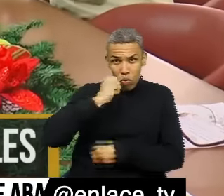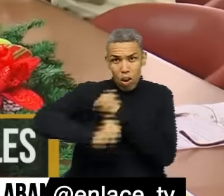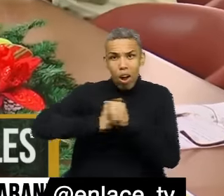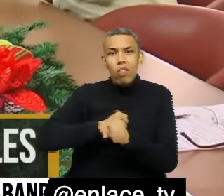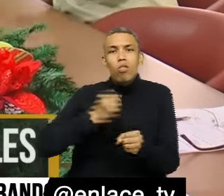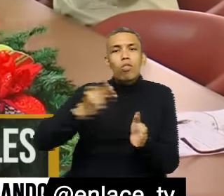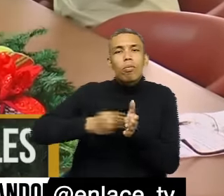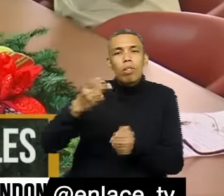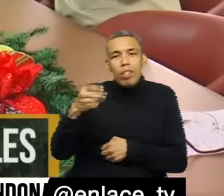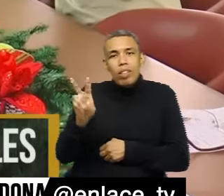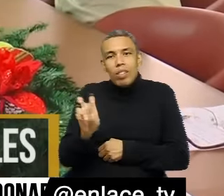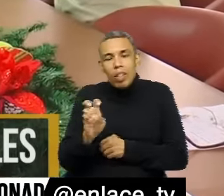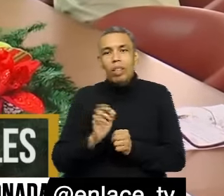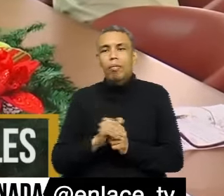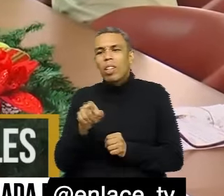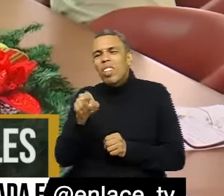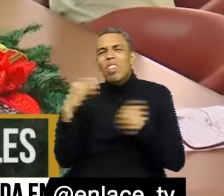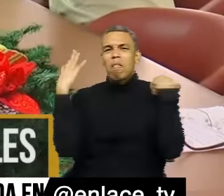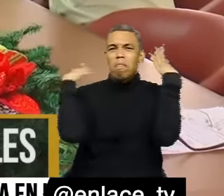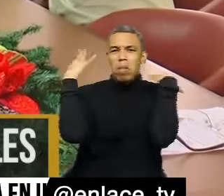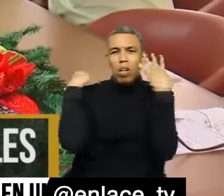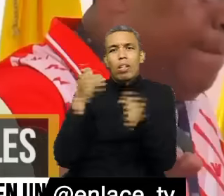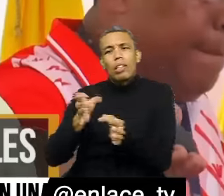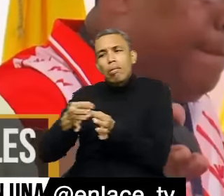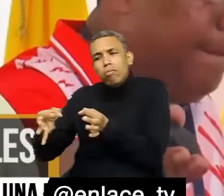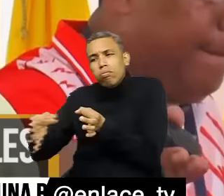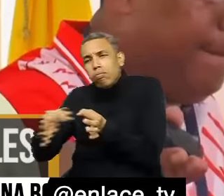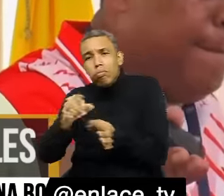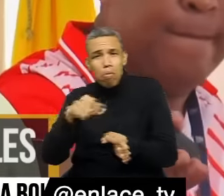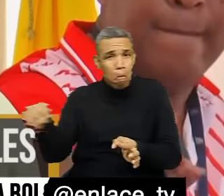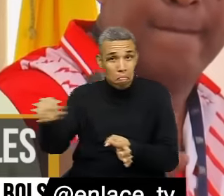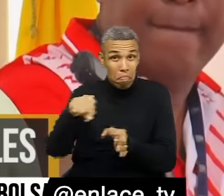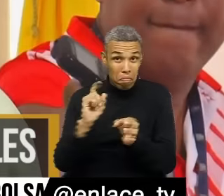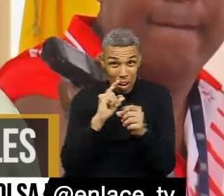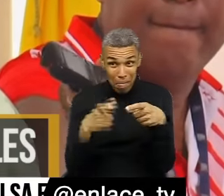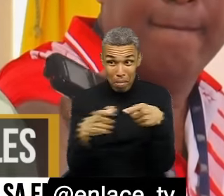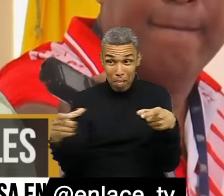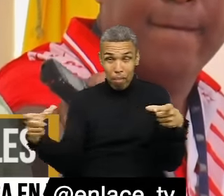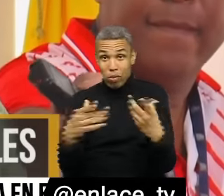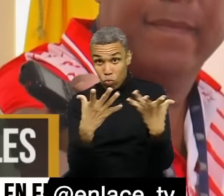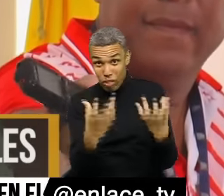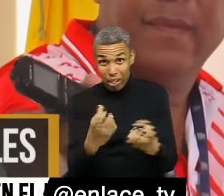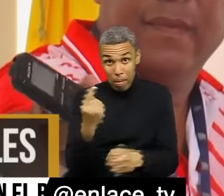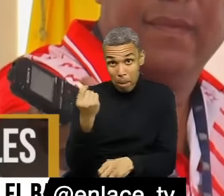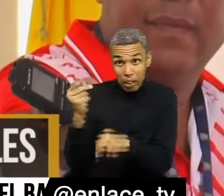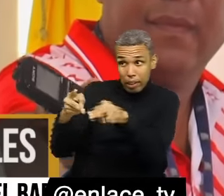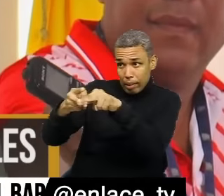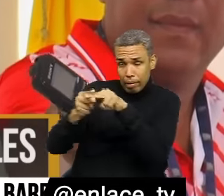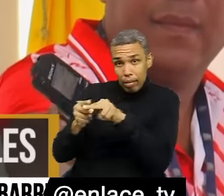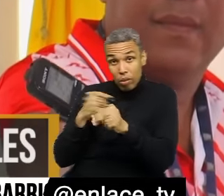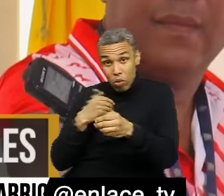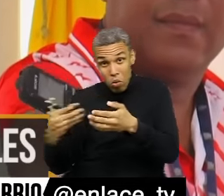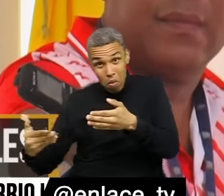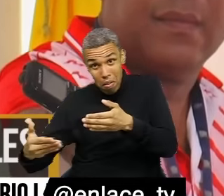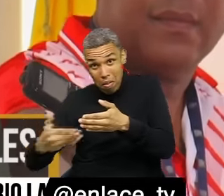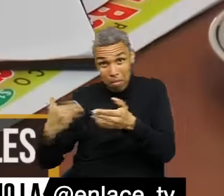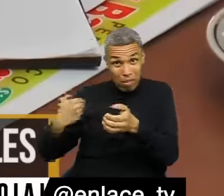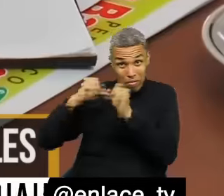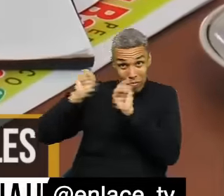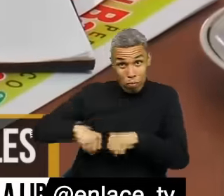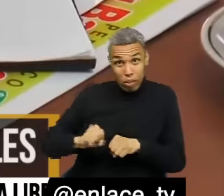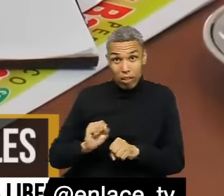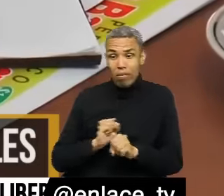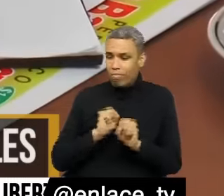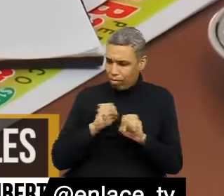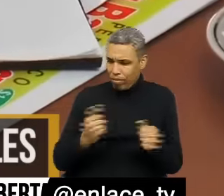adscritas al municipio de Barranca Bermeja. Los interesados deberán acercarse directamente al Banco Agrario y podrán acceder a financiamientos de